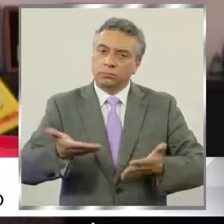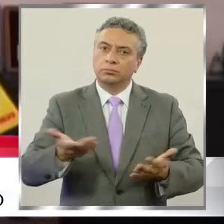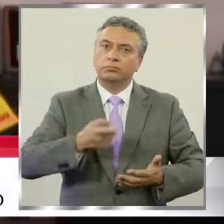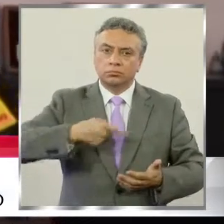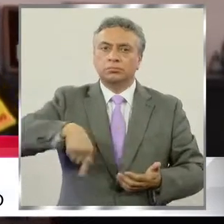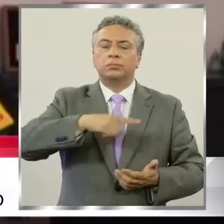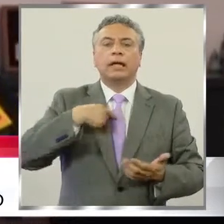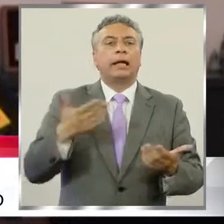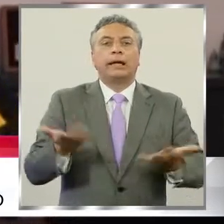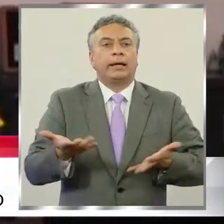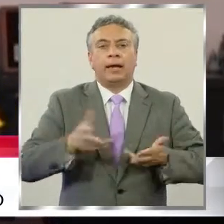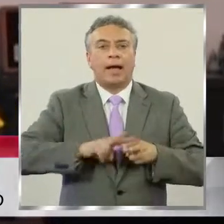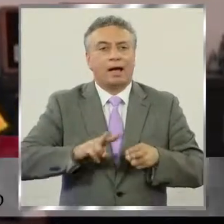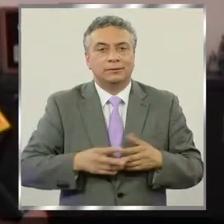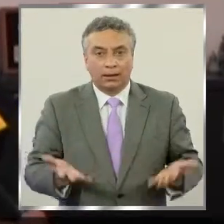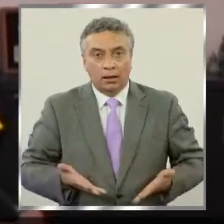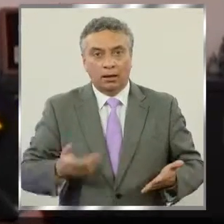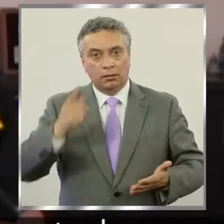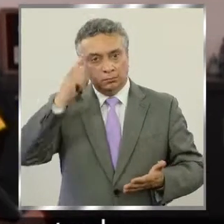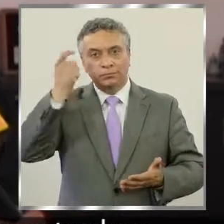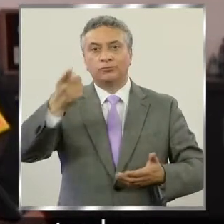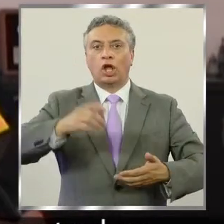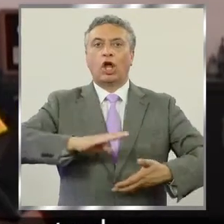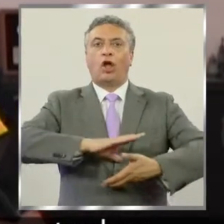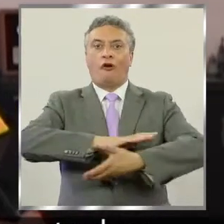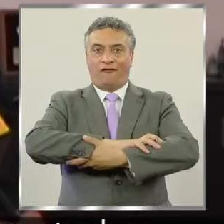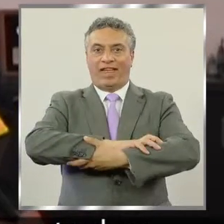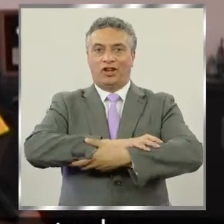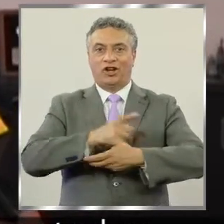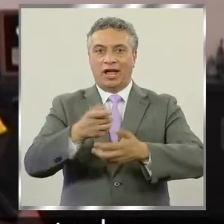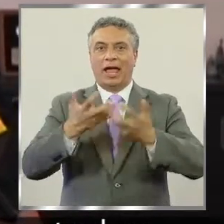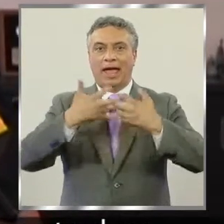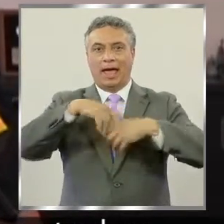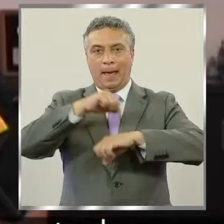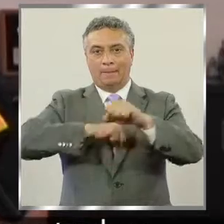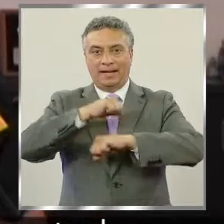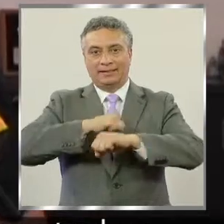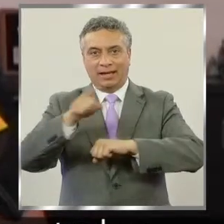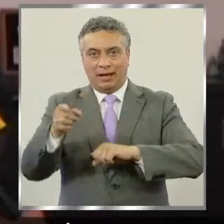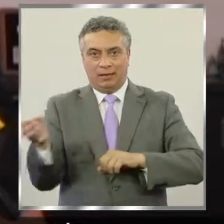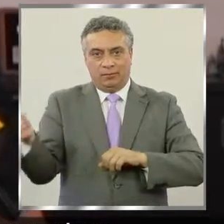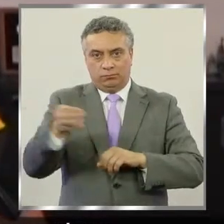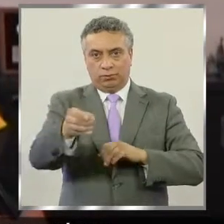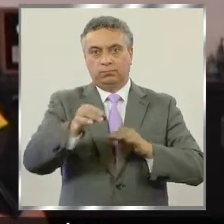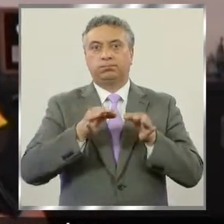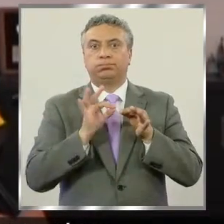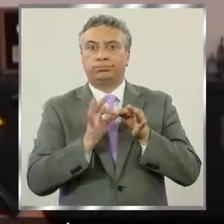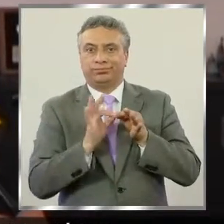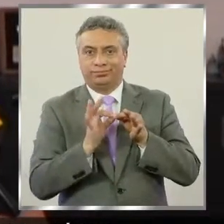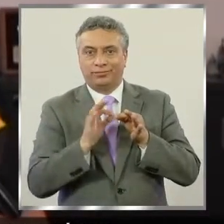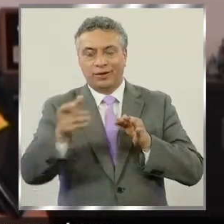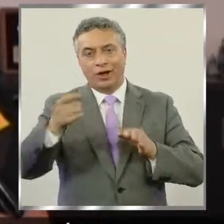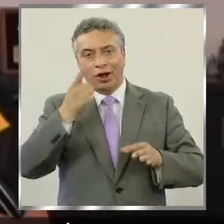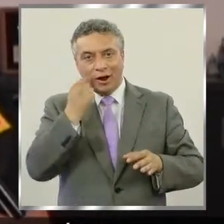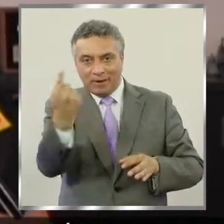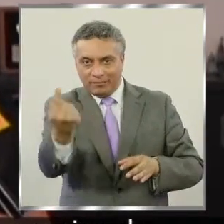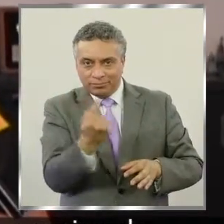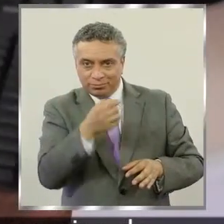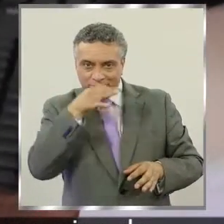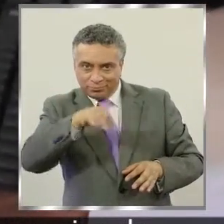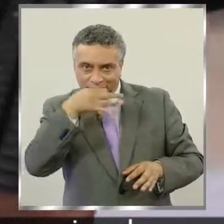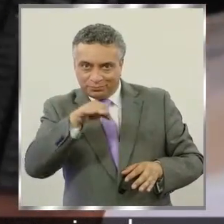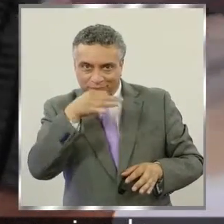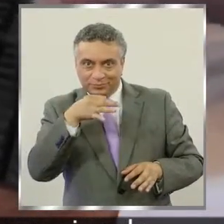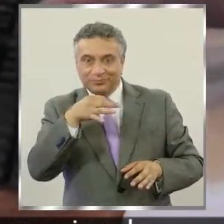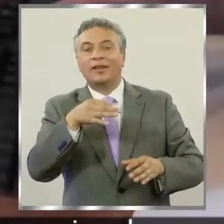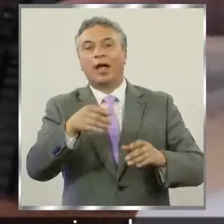que nosotros lo que hicimos fue llegar a un convenio con una empresa que nos traduce lo que este usuario quiere de nosotros.